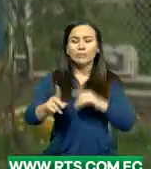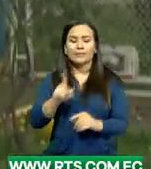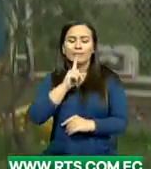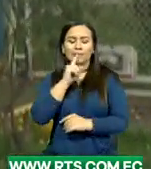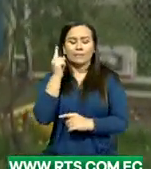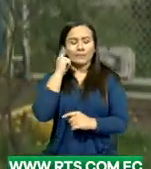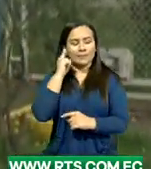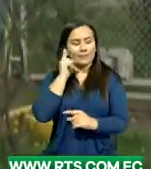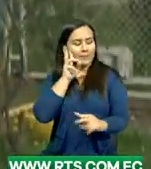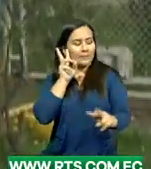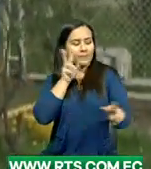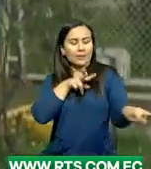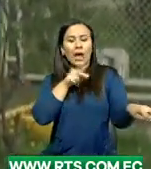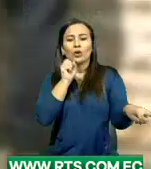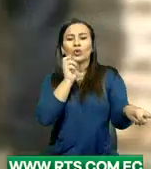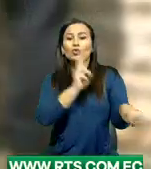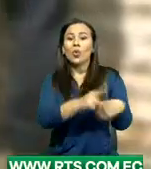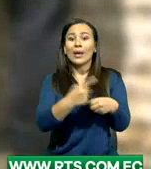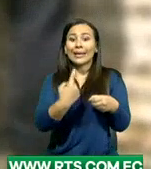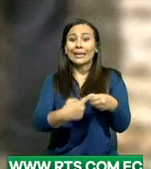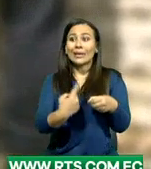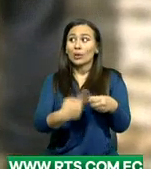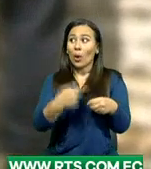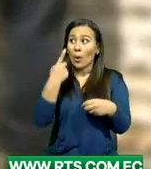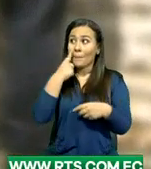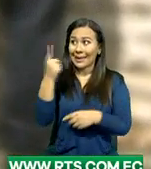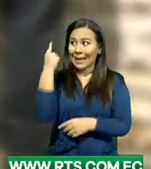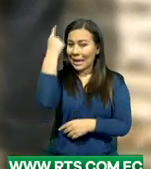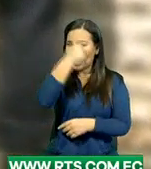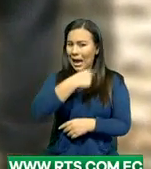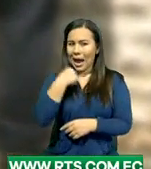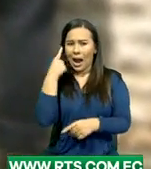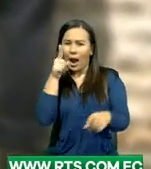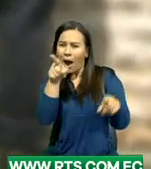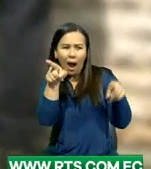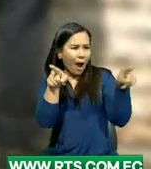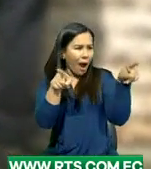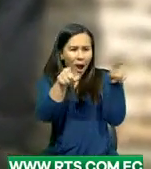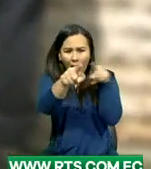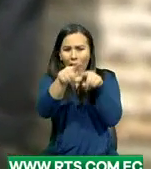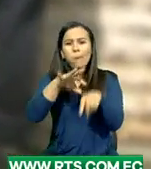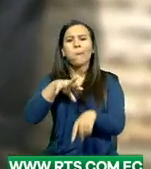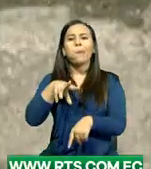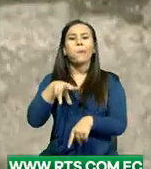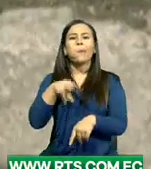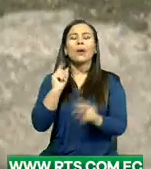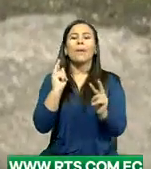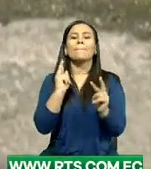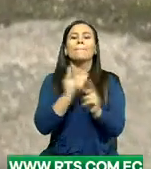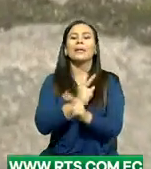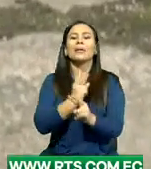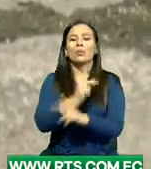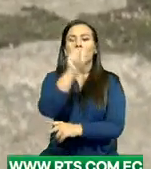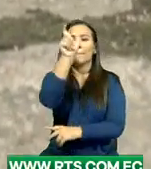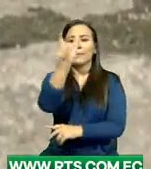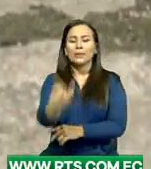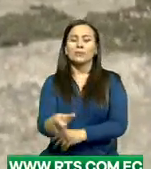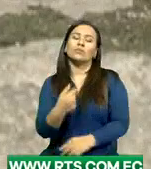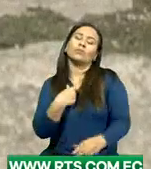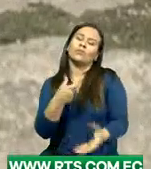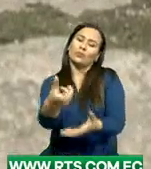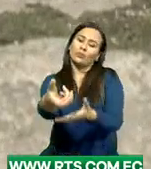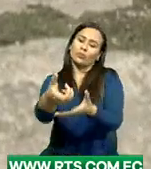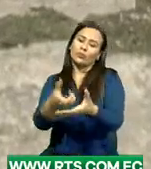bancaria ubicada en el sur de Quito, logrando identificar a quienes serían parte de una banda dedicada al robo a personas bajo la modalidad